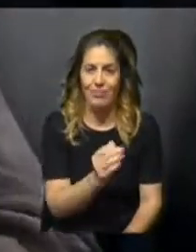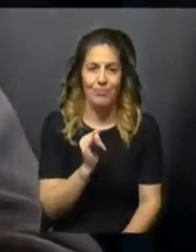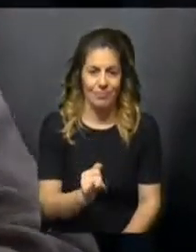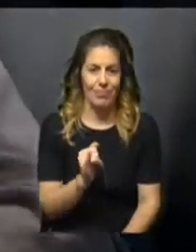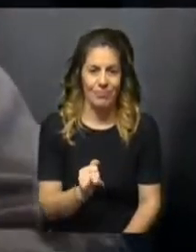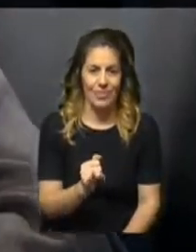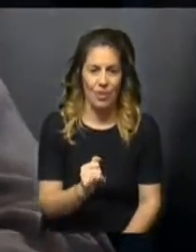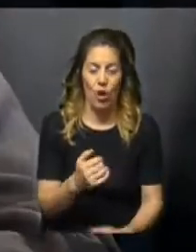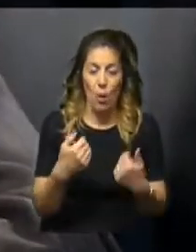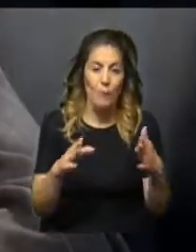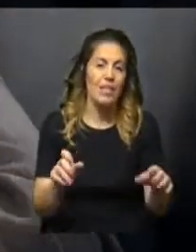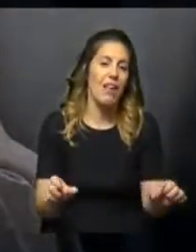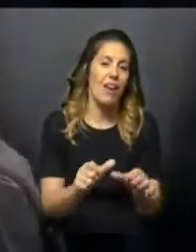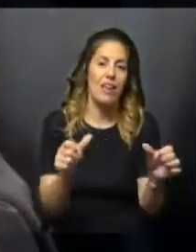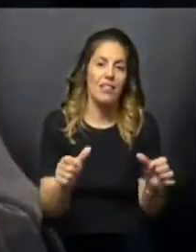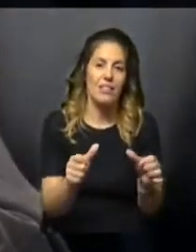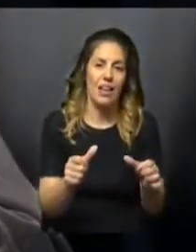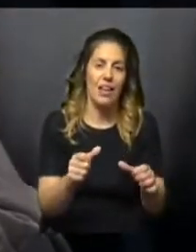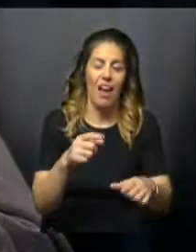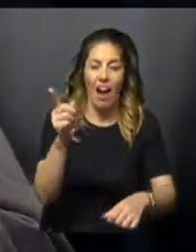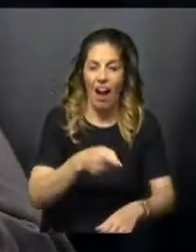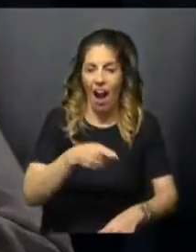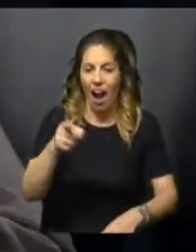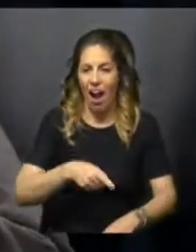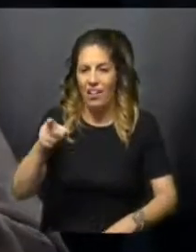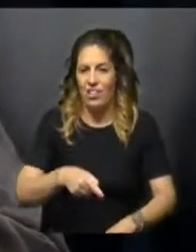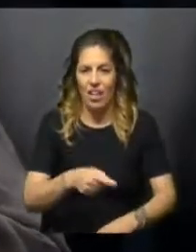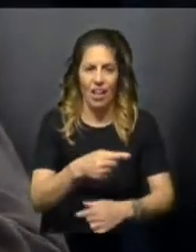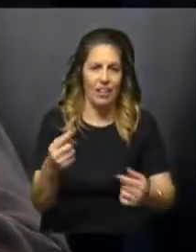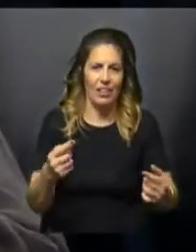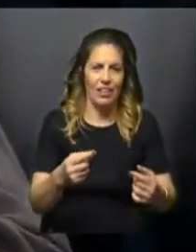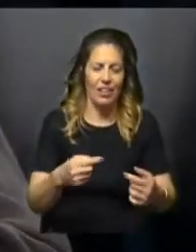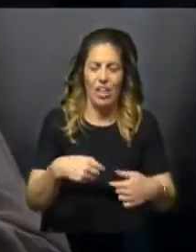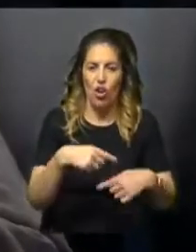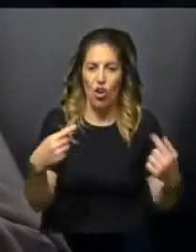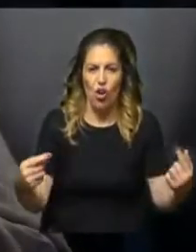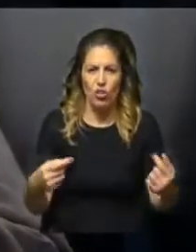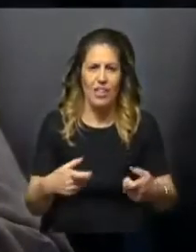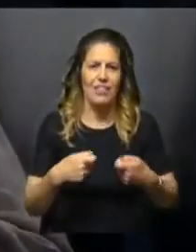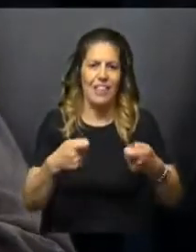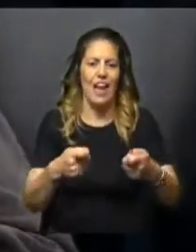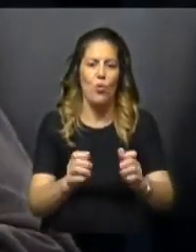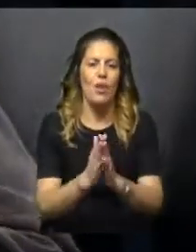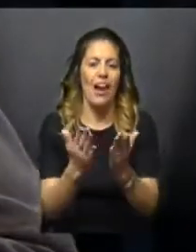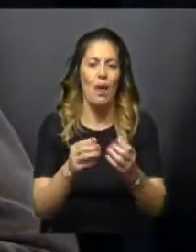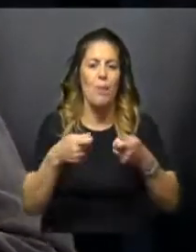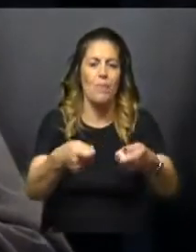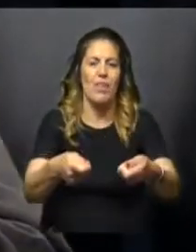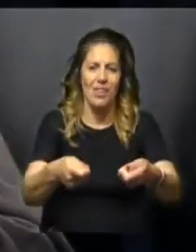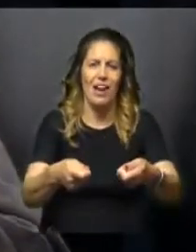cuando empiezan a hacer sí las rayas y después que incluso cuando entran en una carpeta tipo